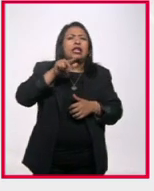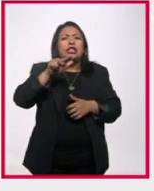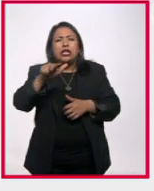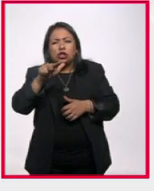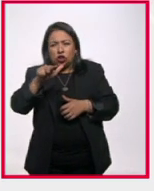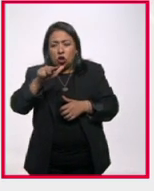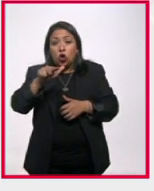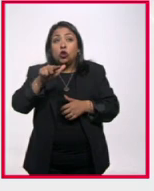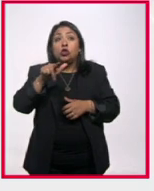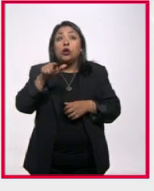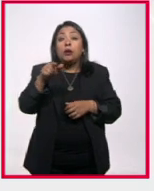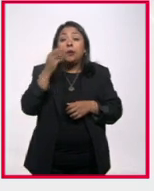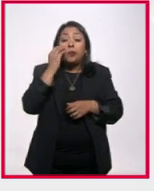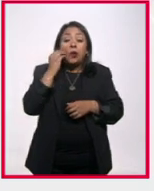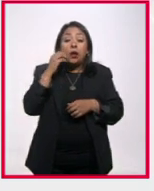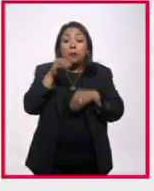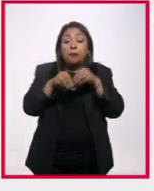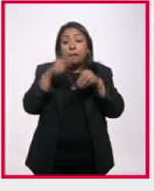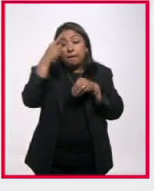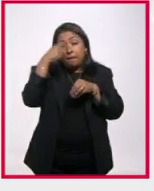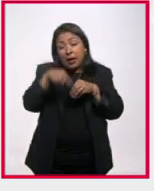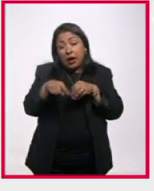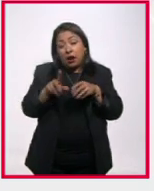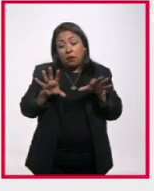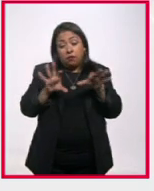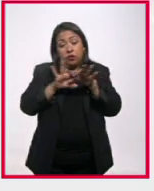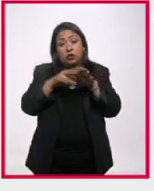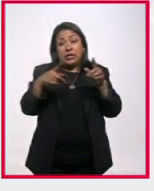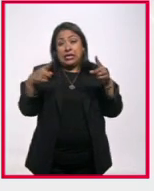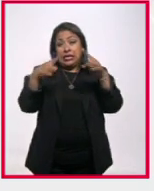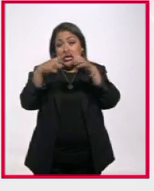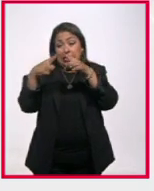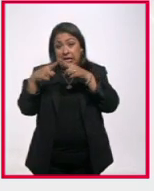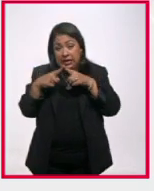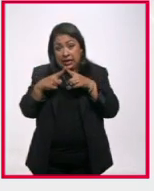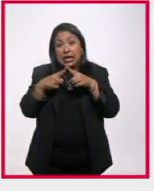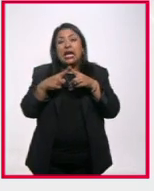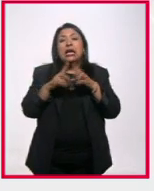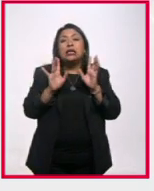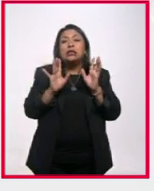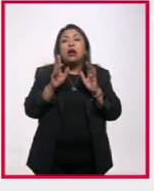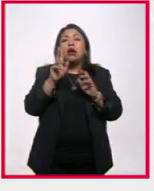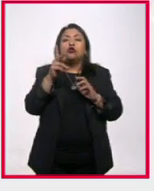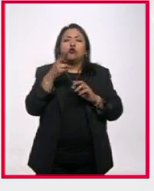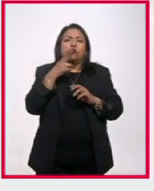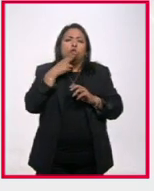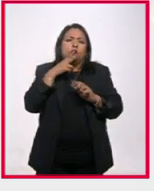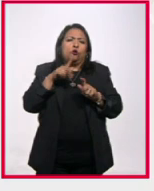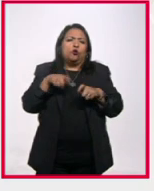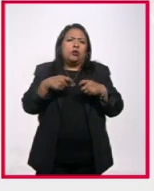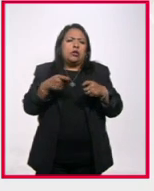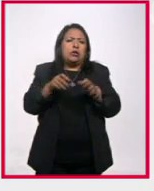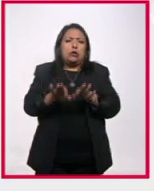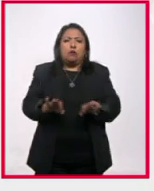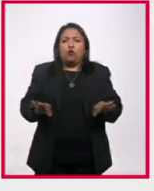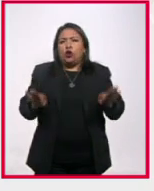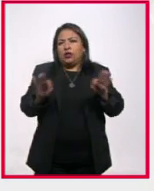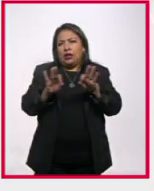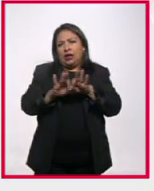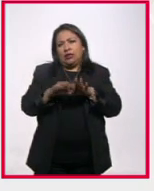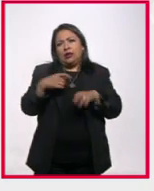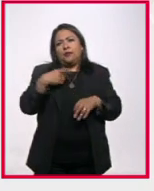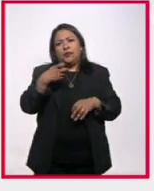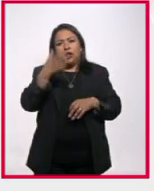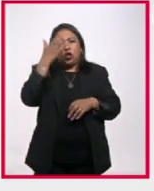XVIII, que fueron construidos para las condiciones de los templos, y estamos hablando de un patrimonio muy importante de esto